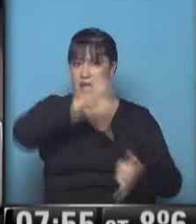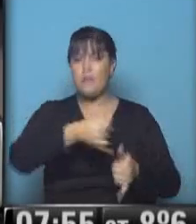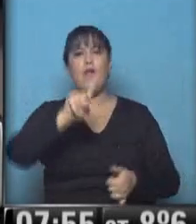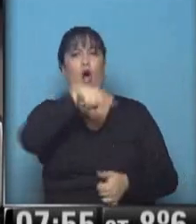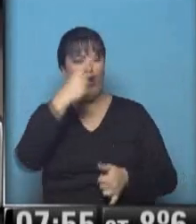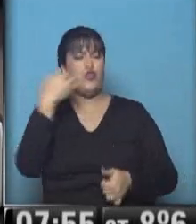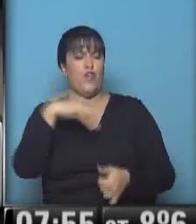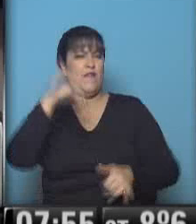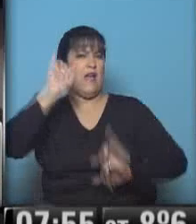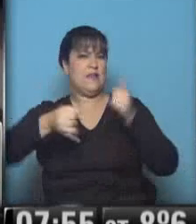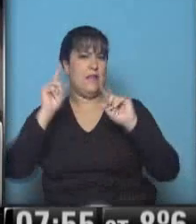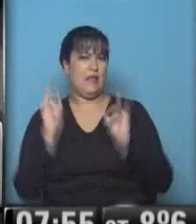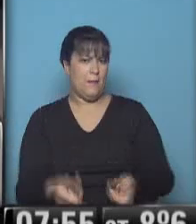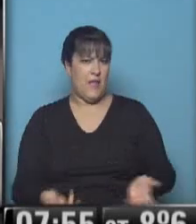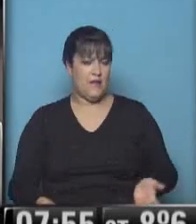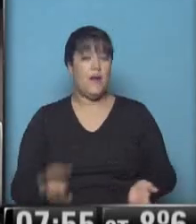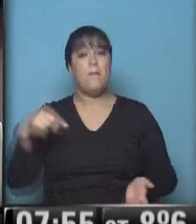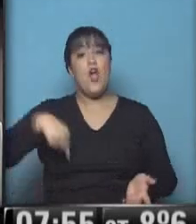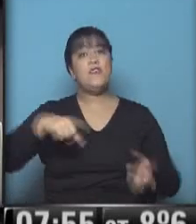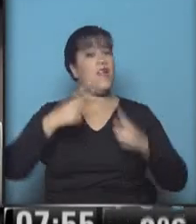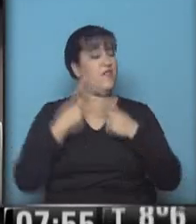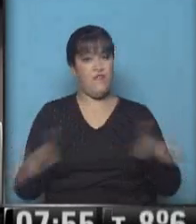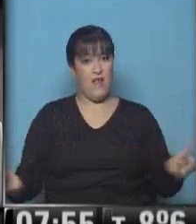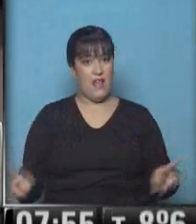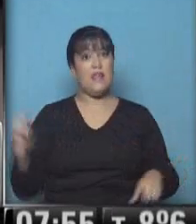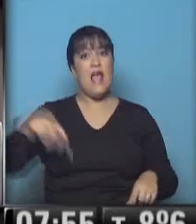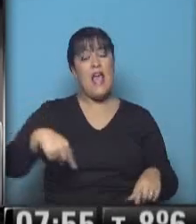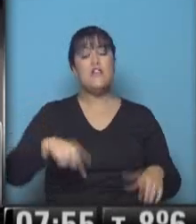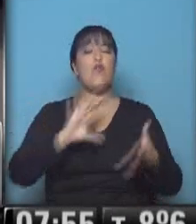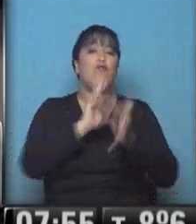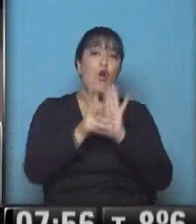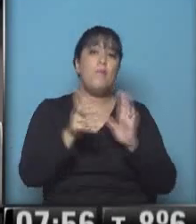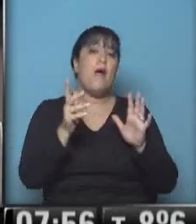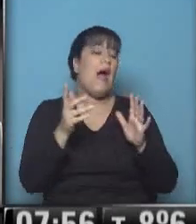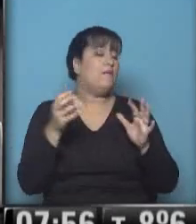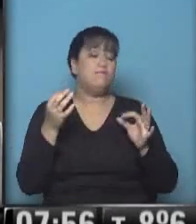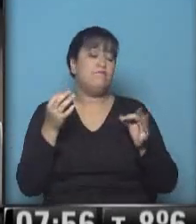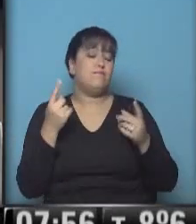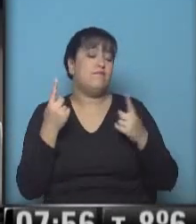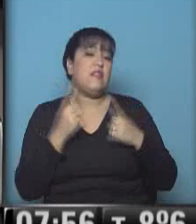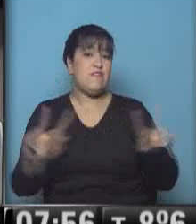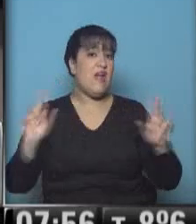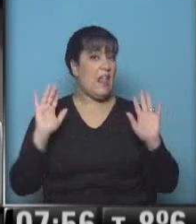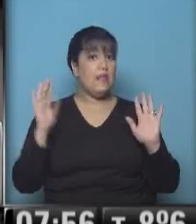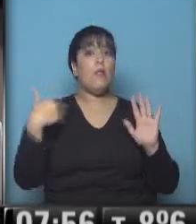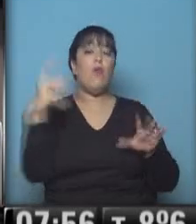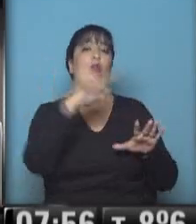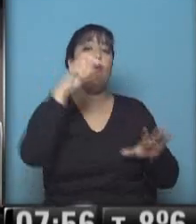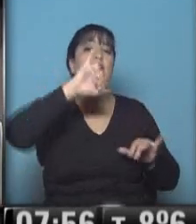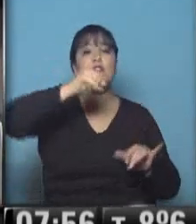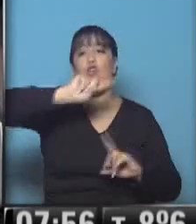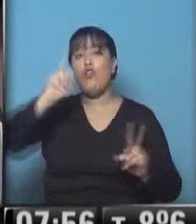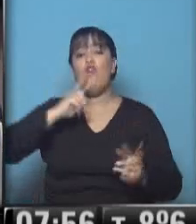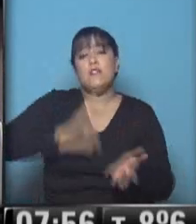una nueva condición de pago en este caso no en este caso es un Bono alternativo una forma alternativa de cobro que van a tener los